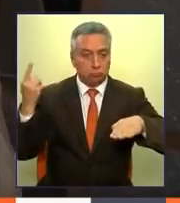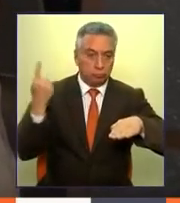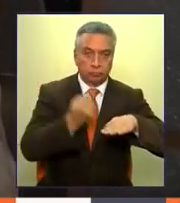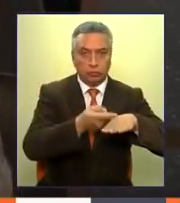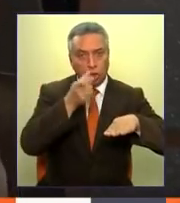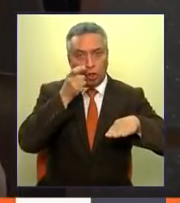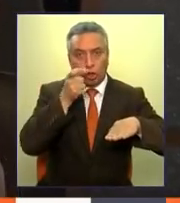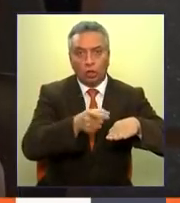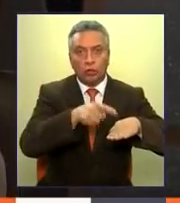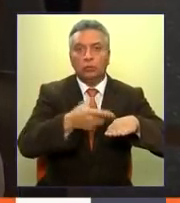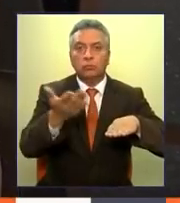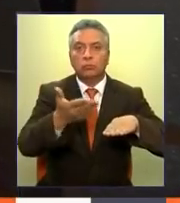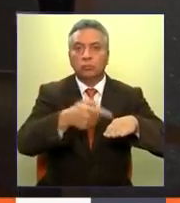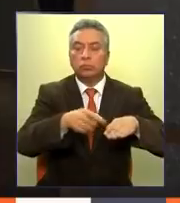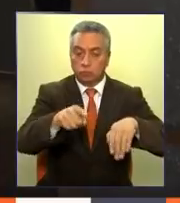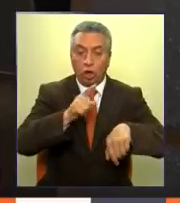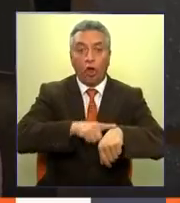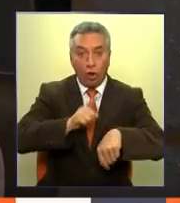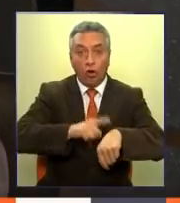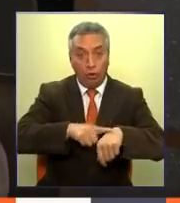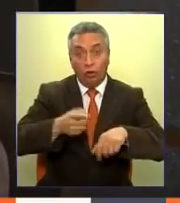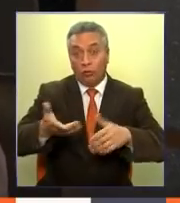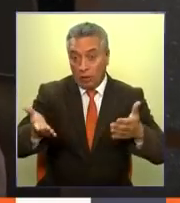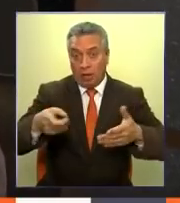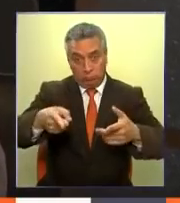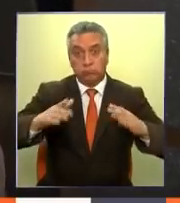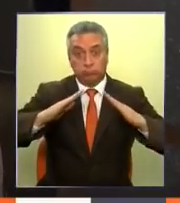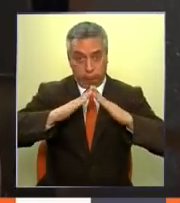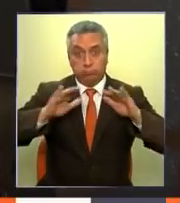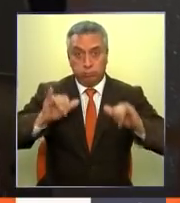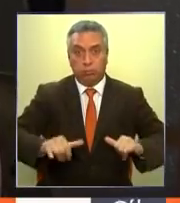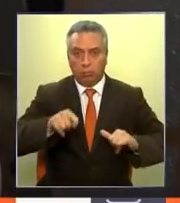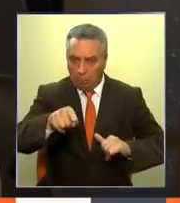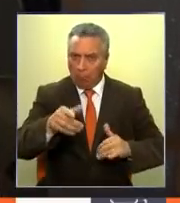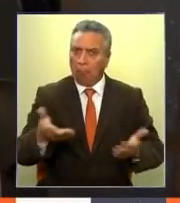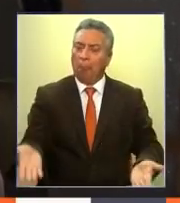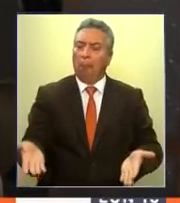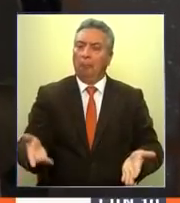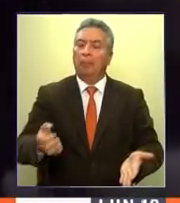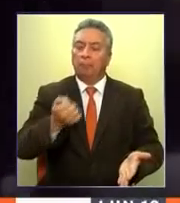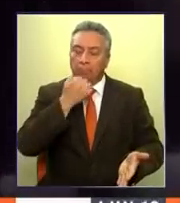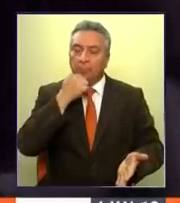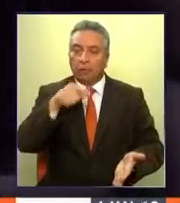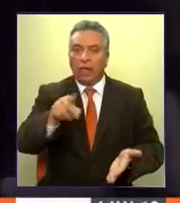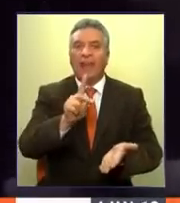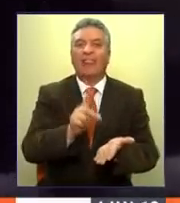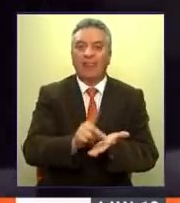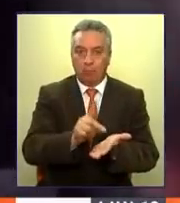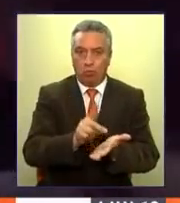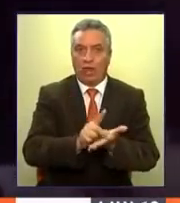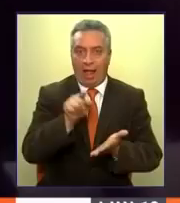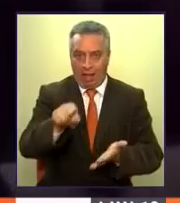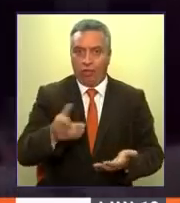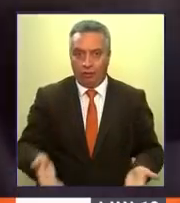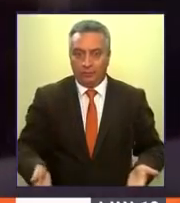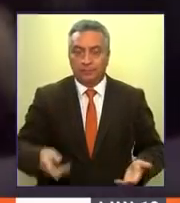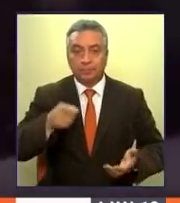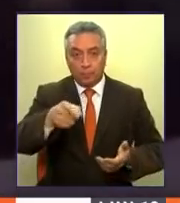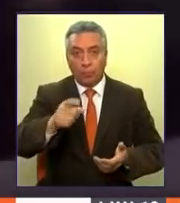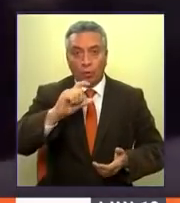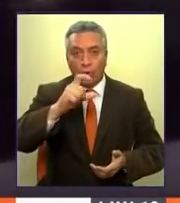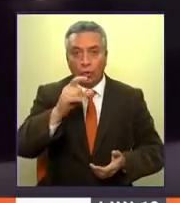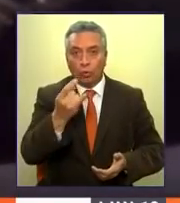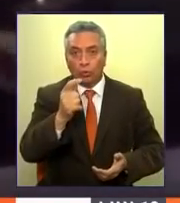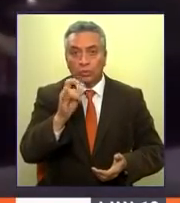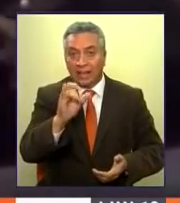producto que estaba en horario de cuarentena, y resultó ser que esta persona era el diputado al cual se menciona. Al interior del vehículo, Gutiérrez estaba